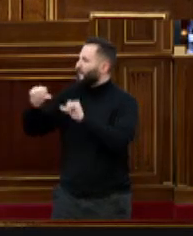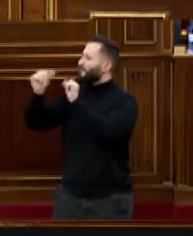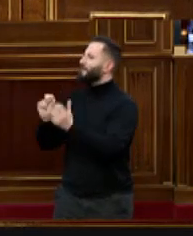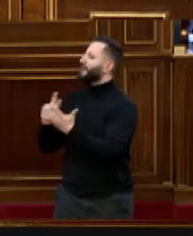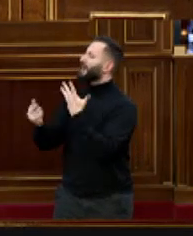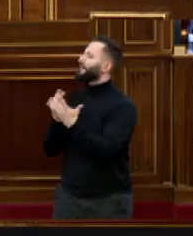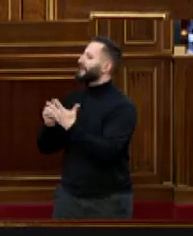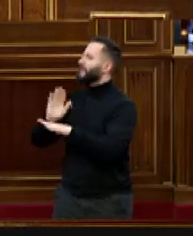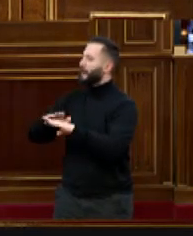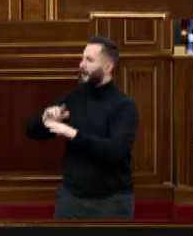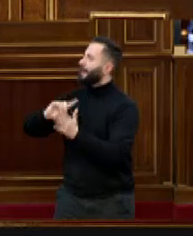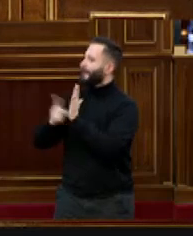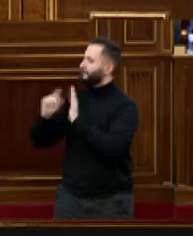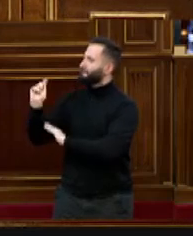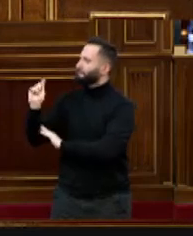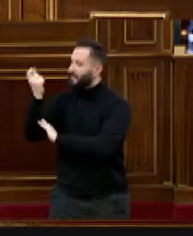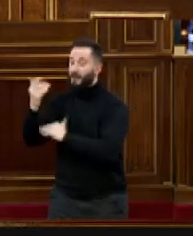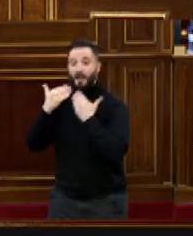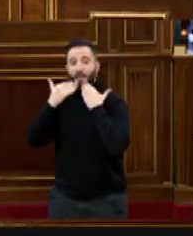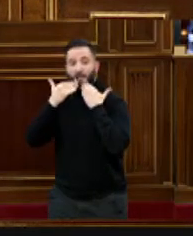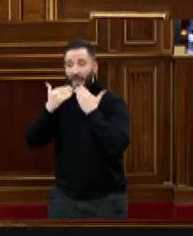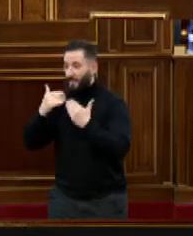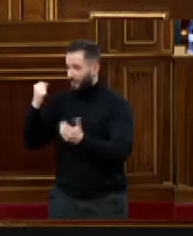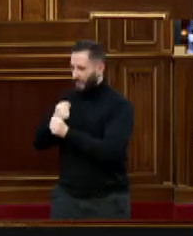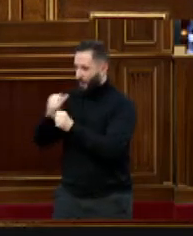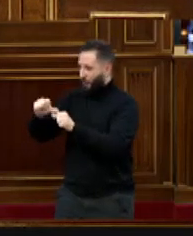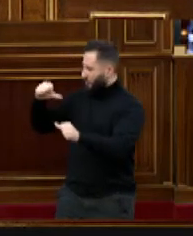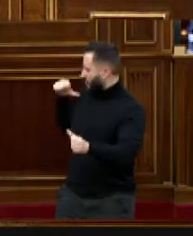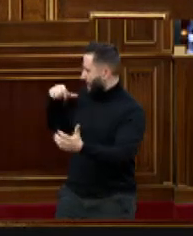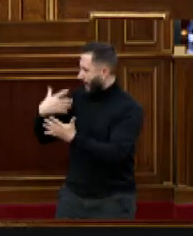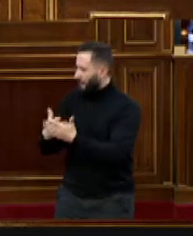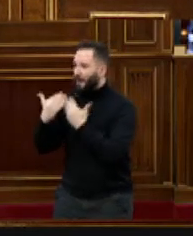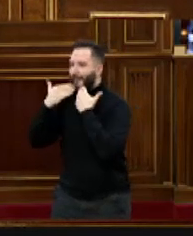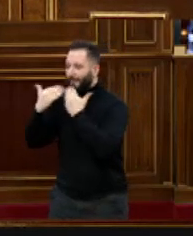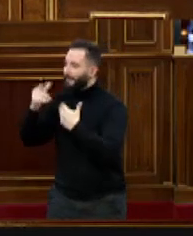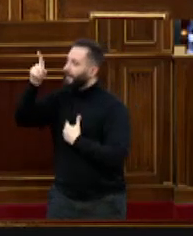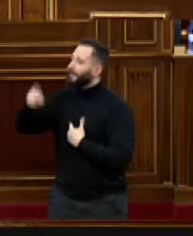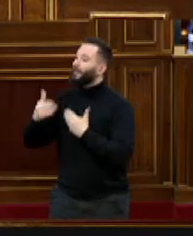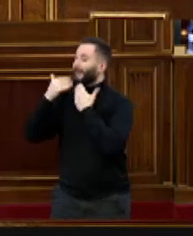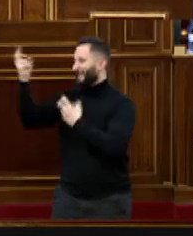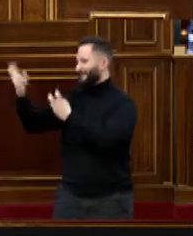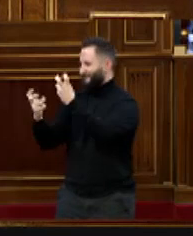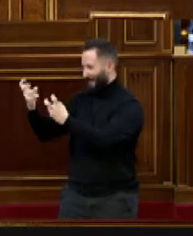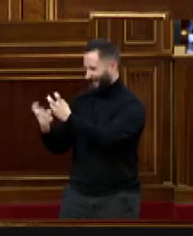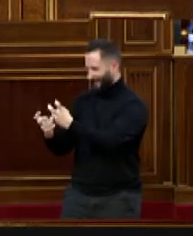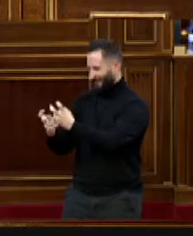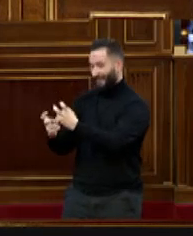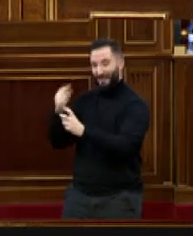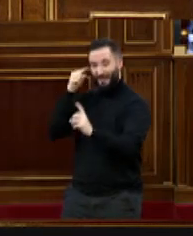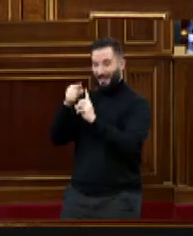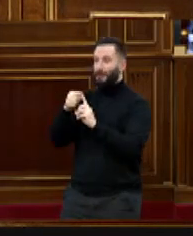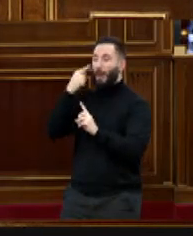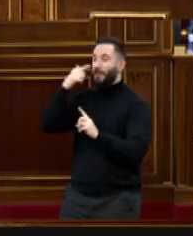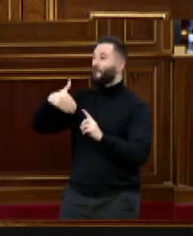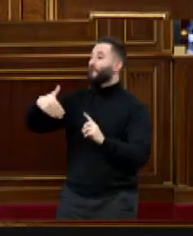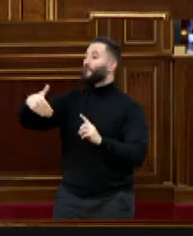para que todo esto sea posible Muchísimas gracias por el trabajo realizado hasta ahora y muchísimas gracias por venir a esta jornadas no y alumbrarnos el